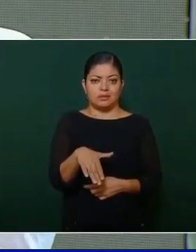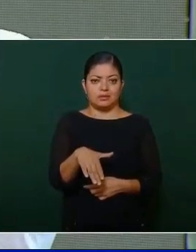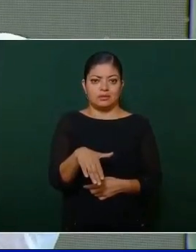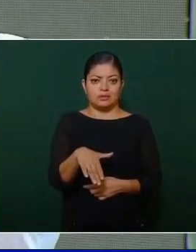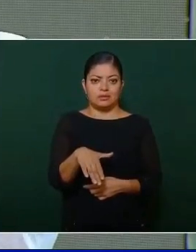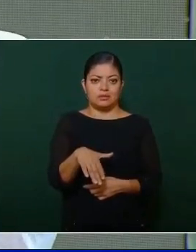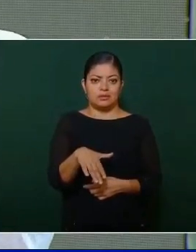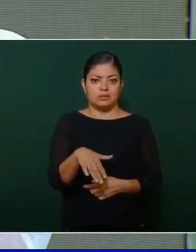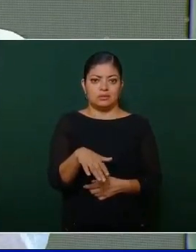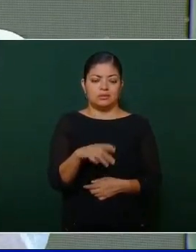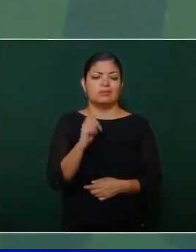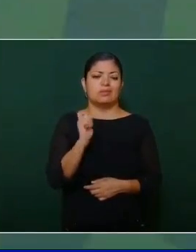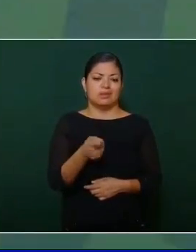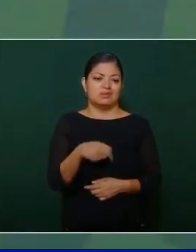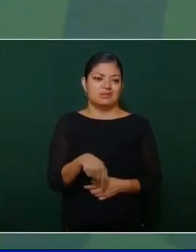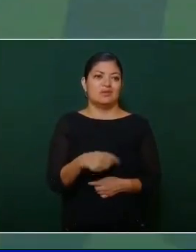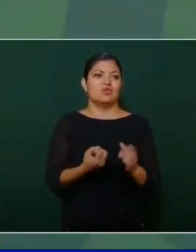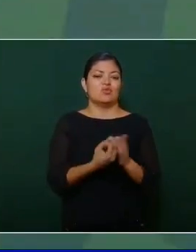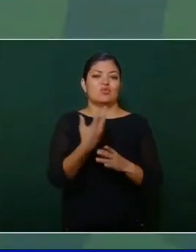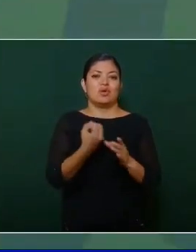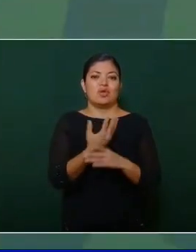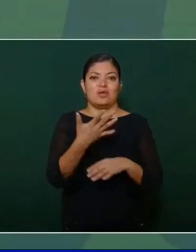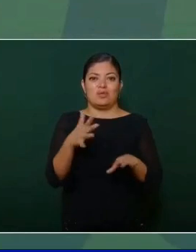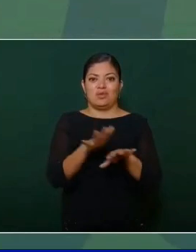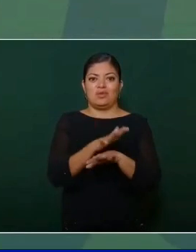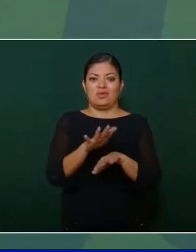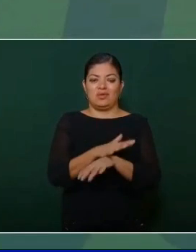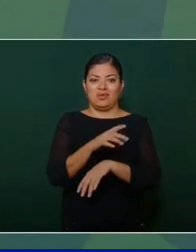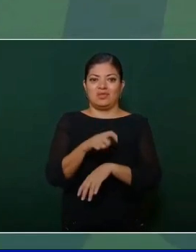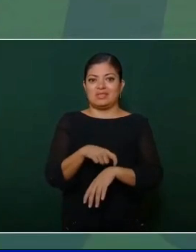que son otros tiempos.